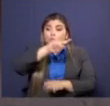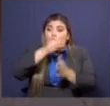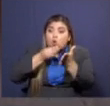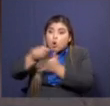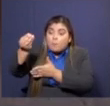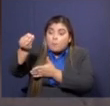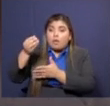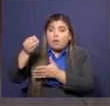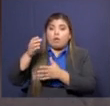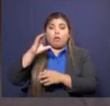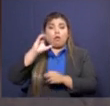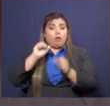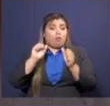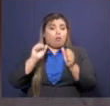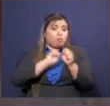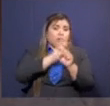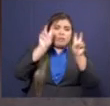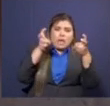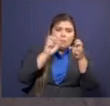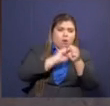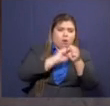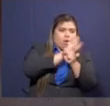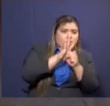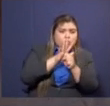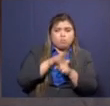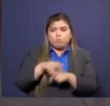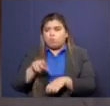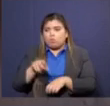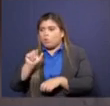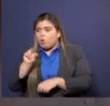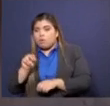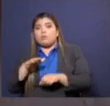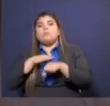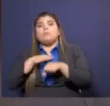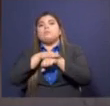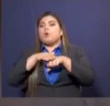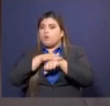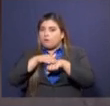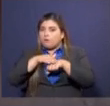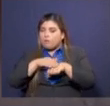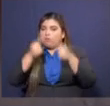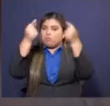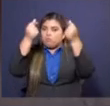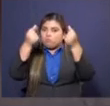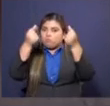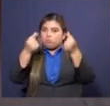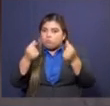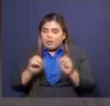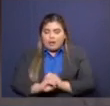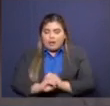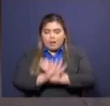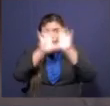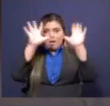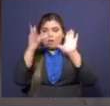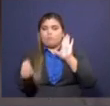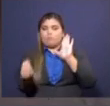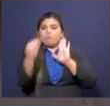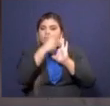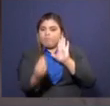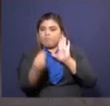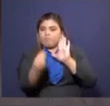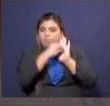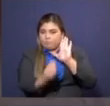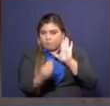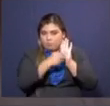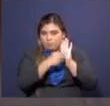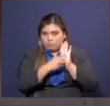no COVID, que mantengan al día el estado de cuentas de todas sus transacciones.